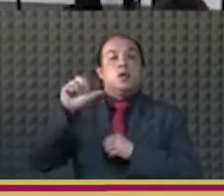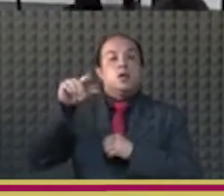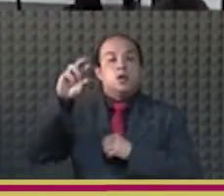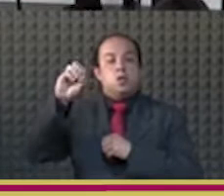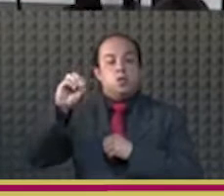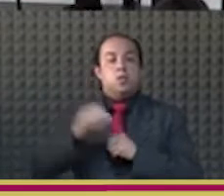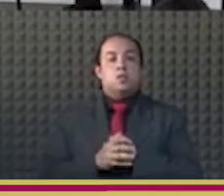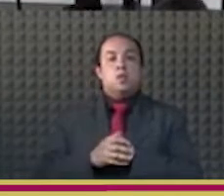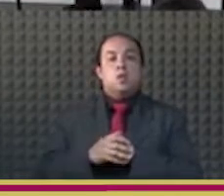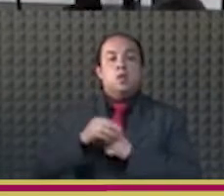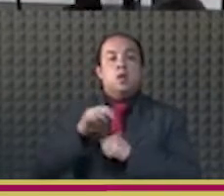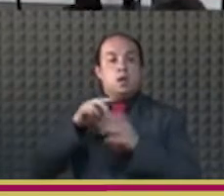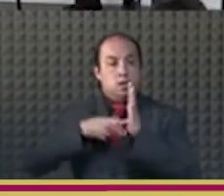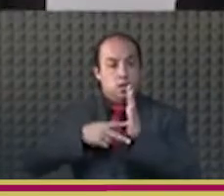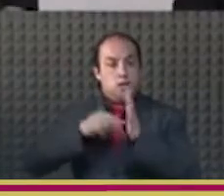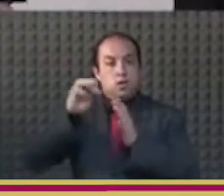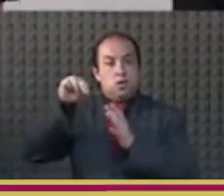Nathan Poplavsky Berry.